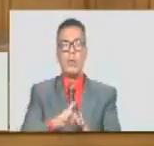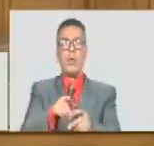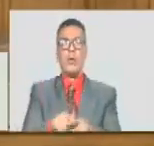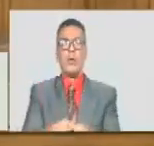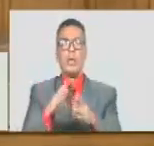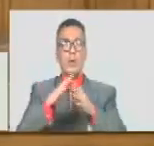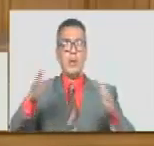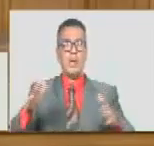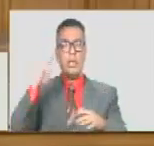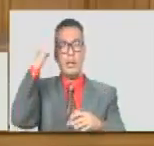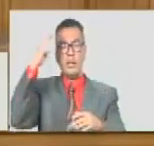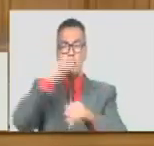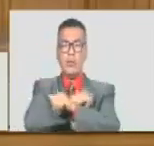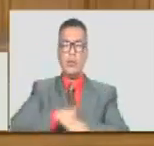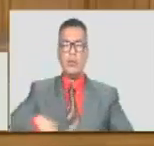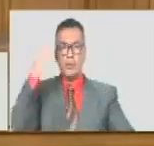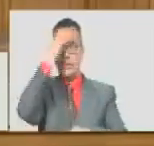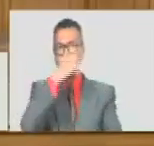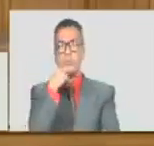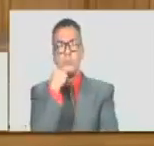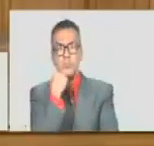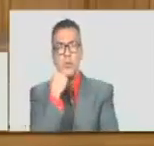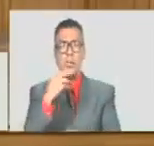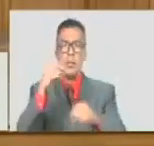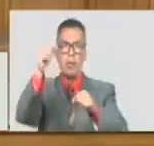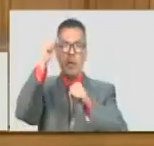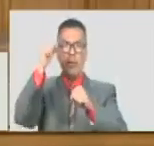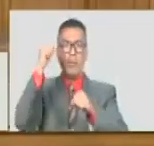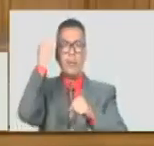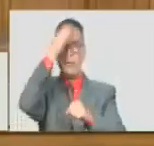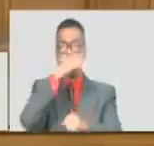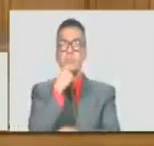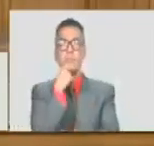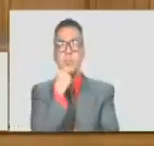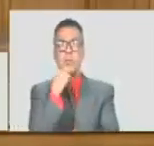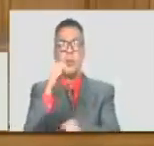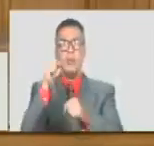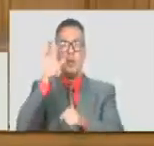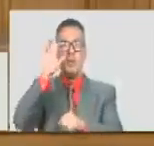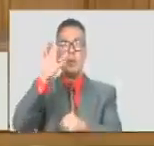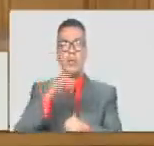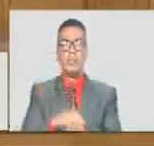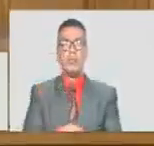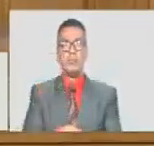del gran generalísimo Francisco Miranda. ¡Que viva Miranda! ¡Que viva la patria!